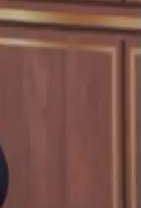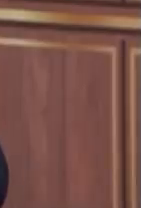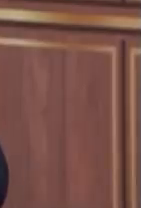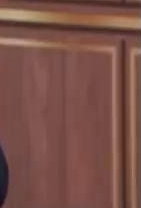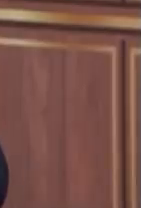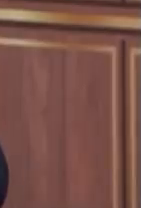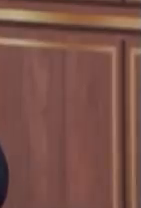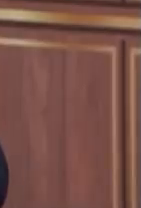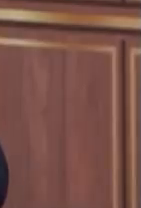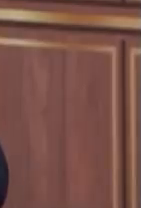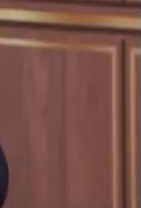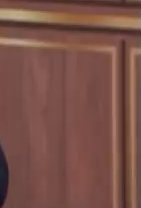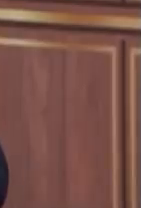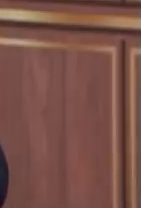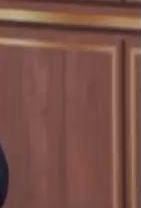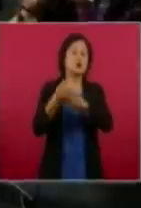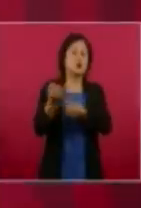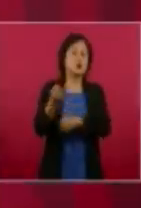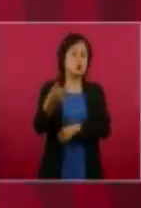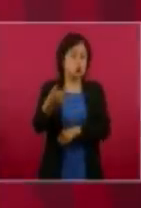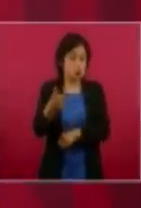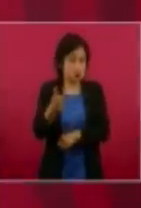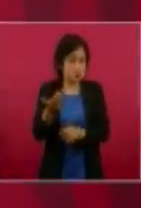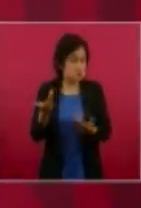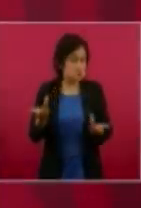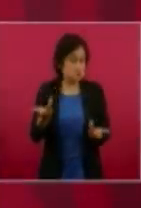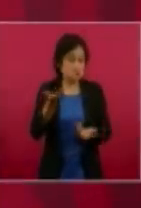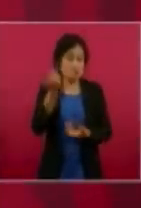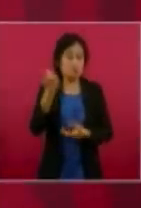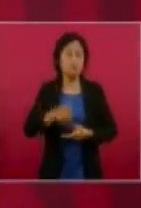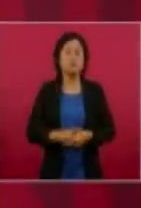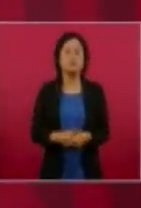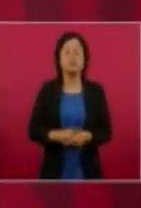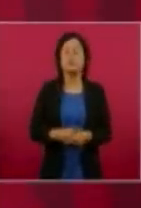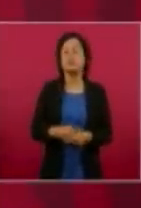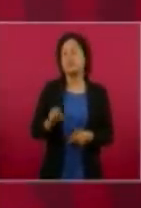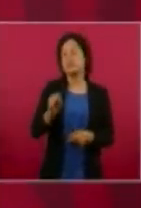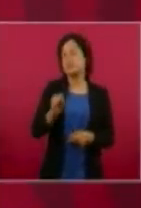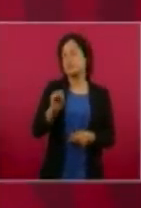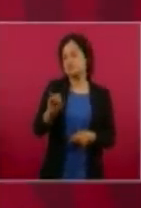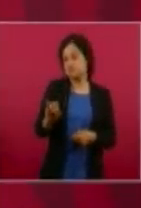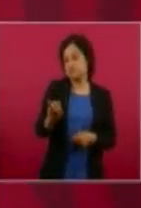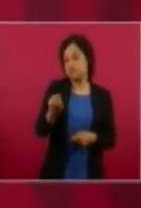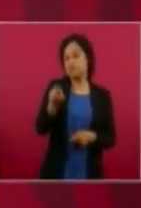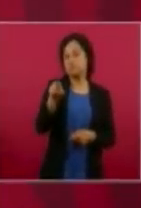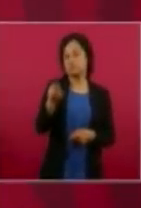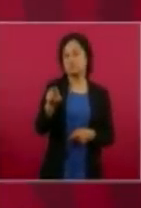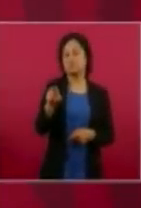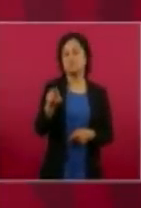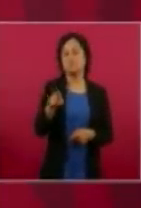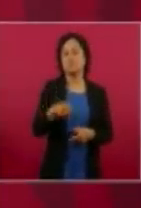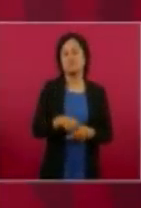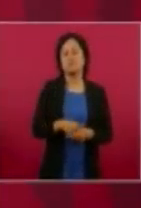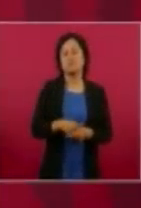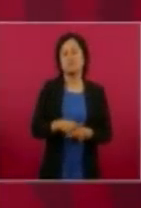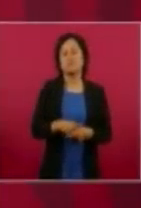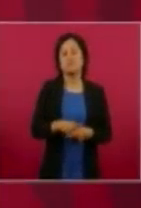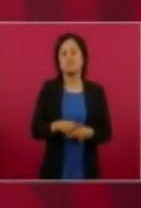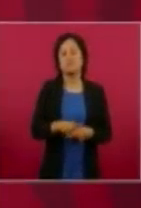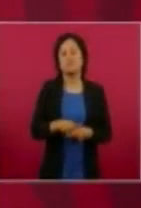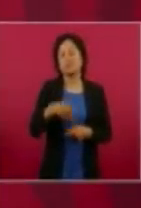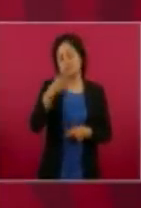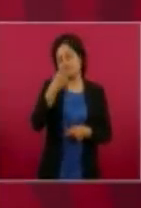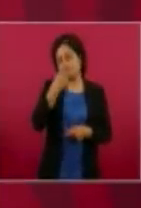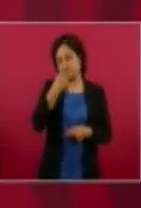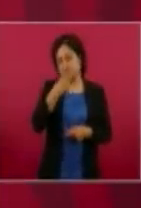se resiste? Pues porque él ha hecho un argumento de que si es una cumbre de